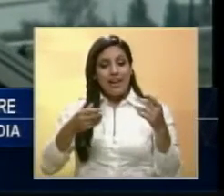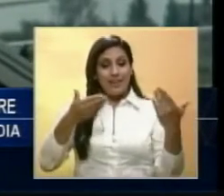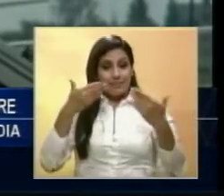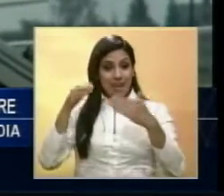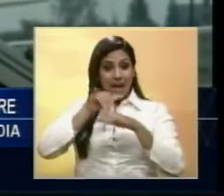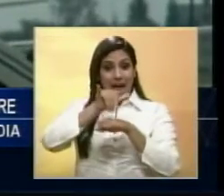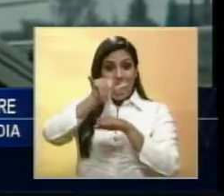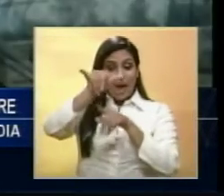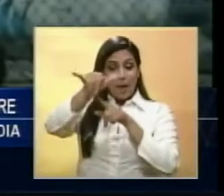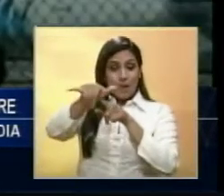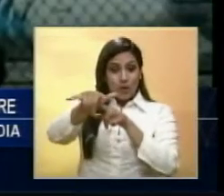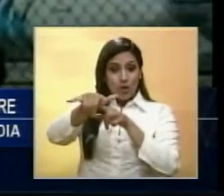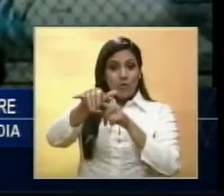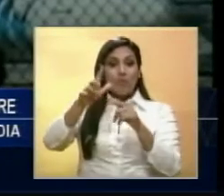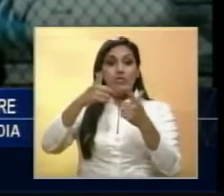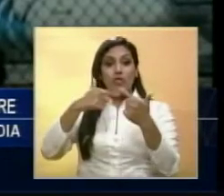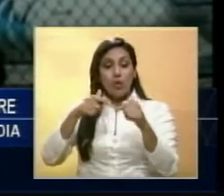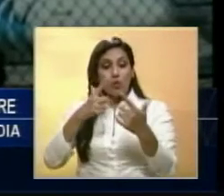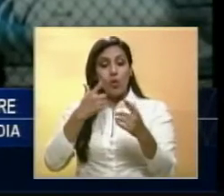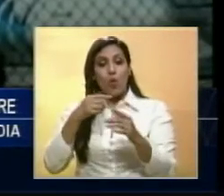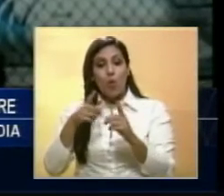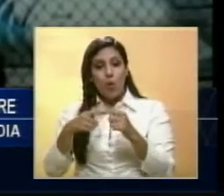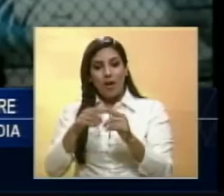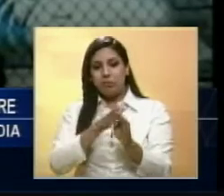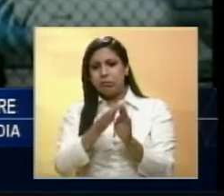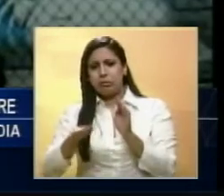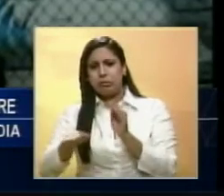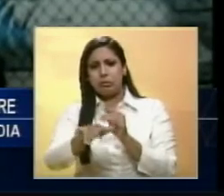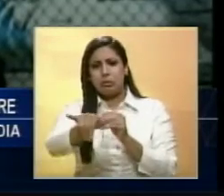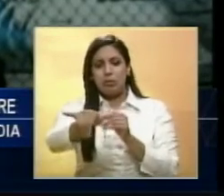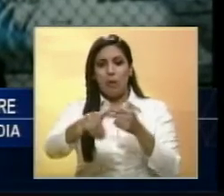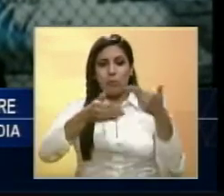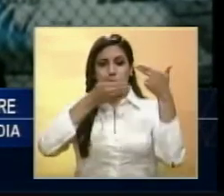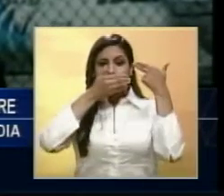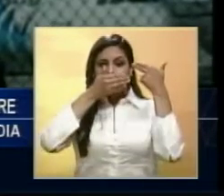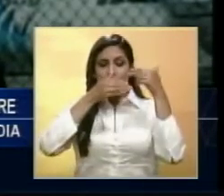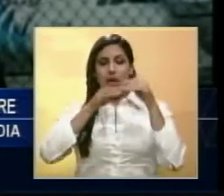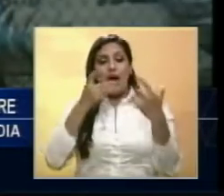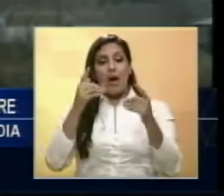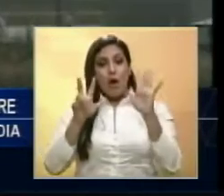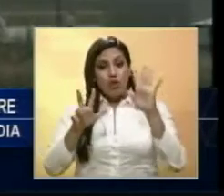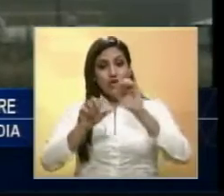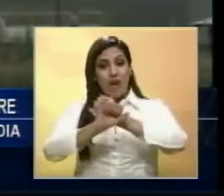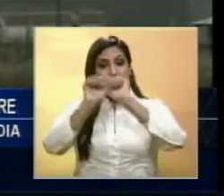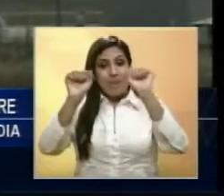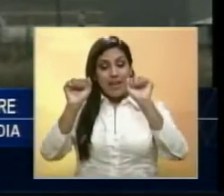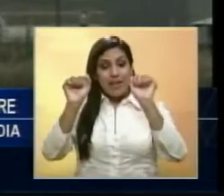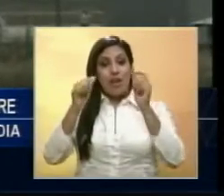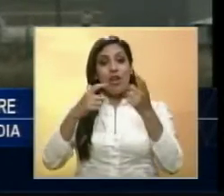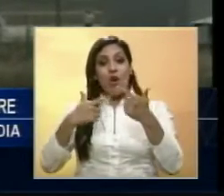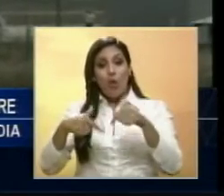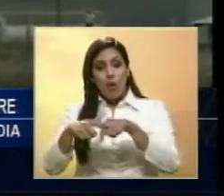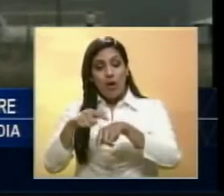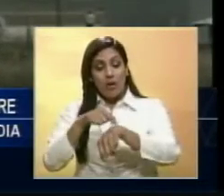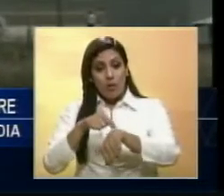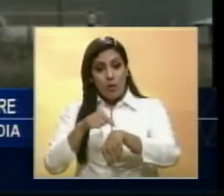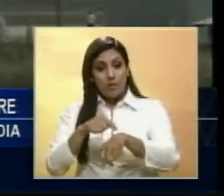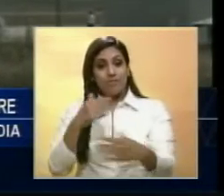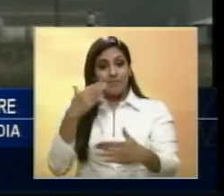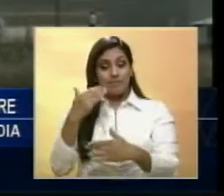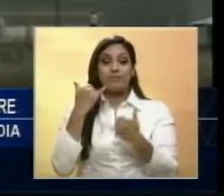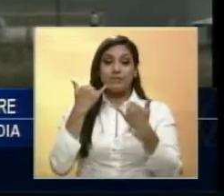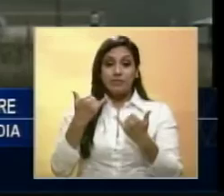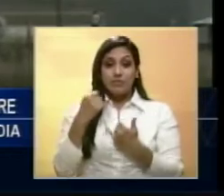salido desde Alejandría con destino a El Cairo y fue desviado a Lárnaca, donde aterrizó a las 8 de la mañana, hora local de Chipre. El